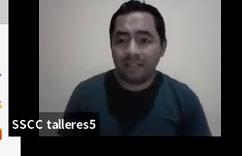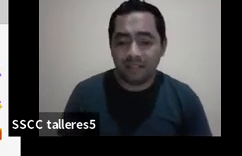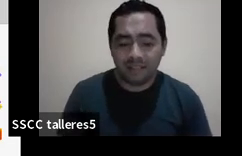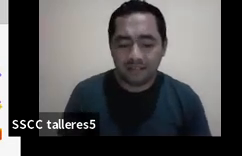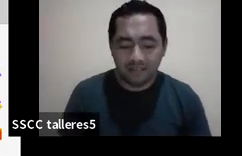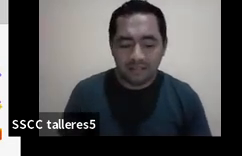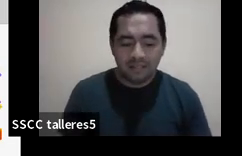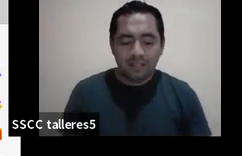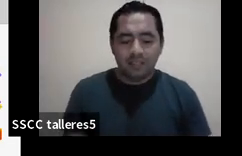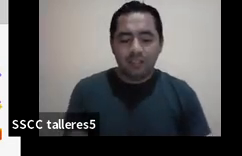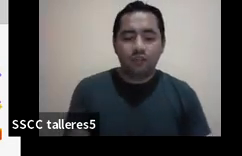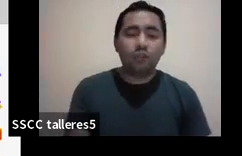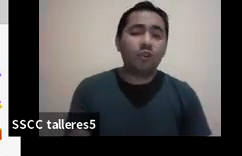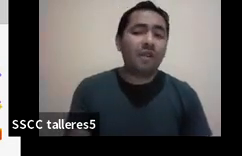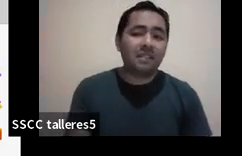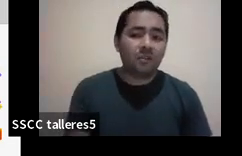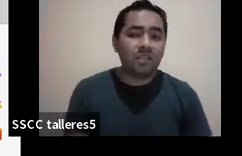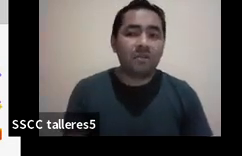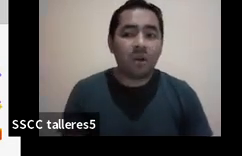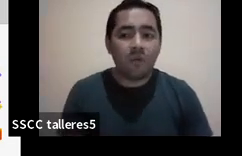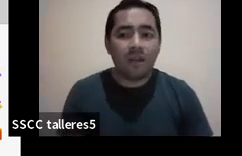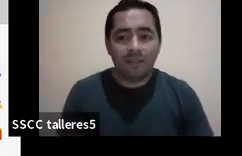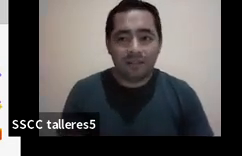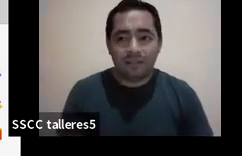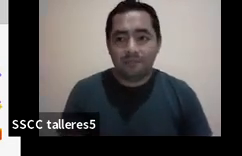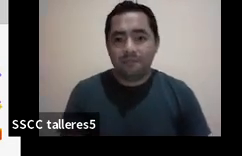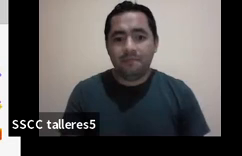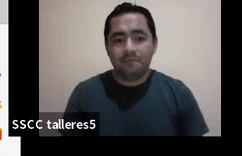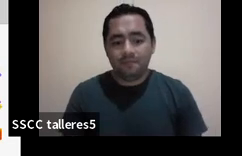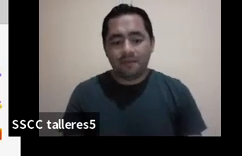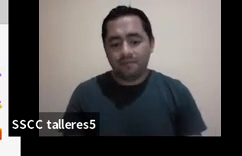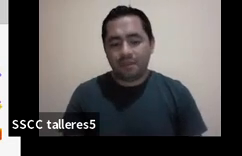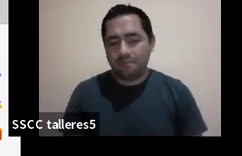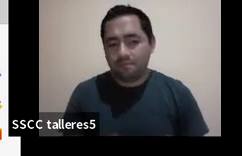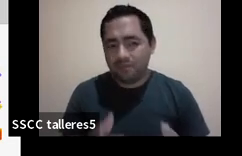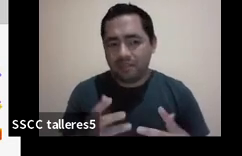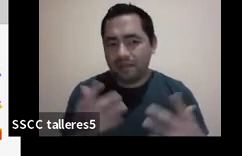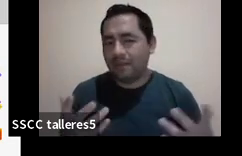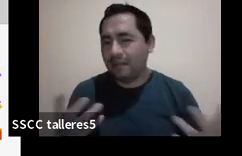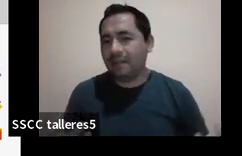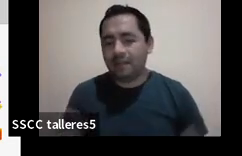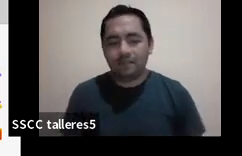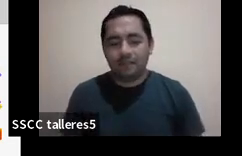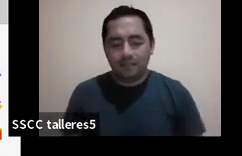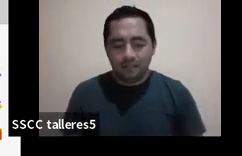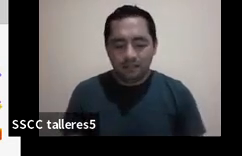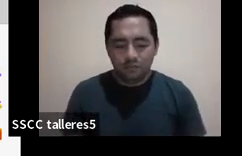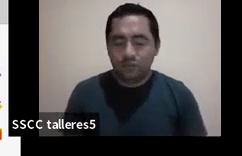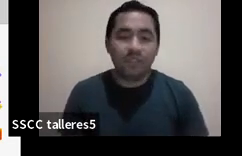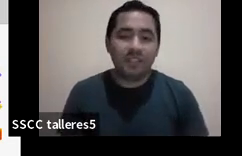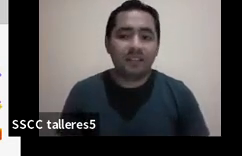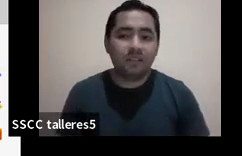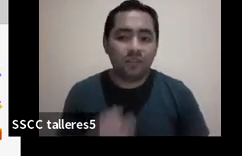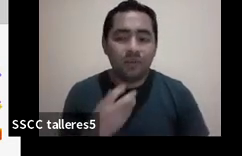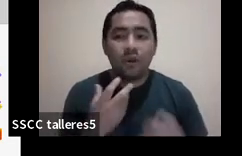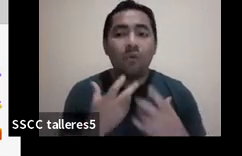tú aprendes inglés, no solo basta con saber vocabulario en inglés, ¿ya? O sea, si sabes hablar inglés, no